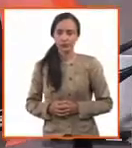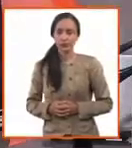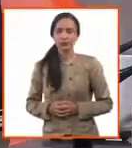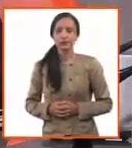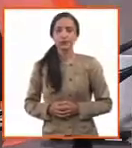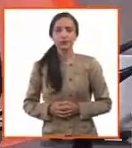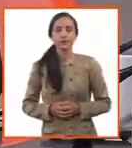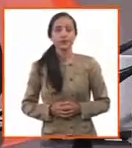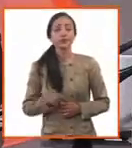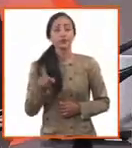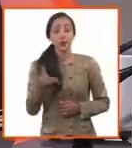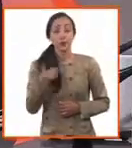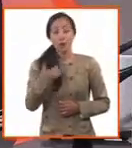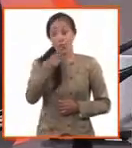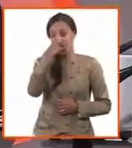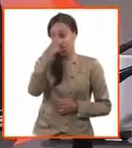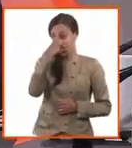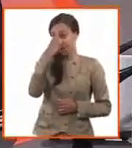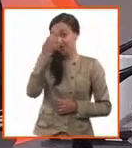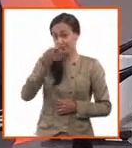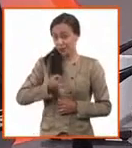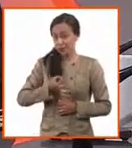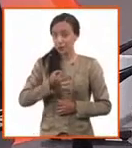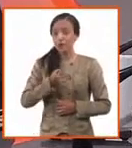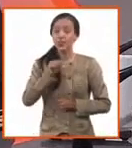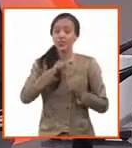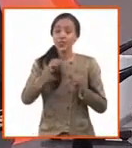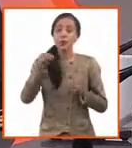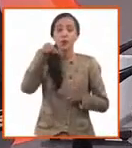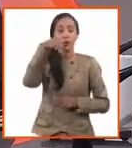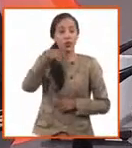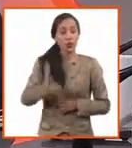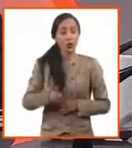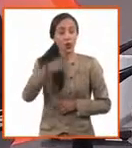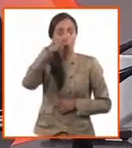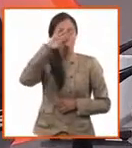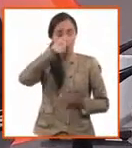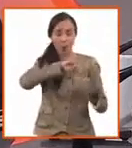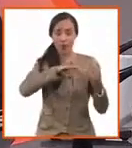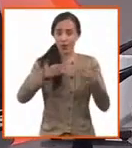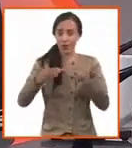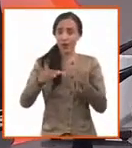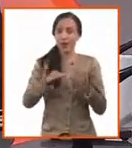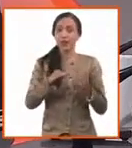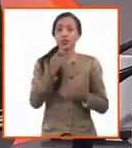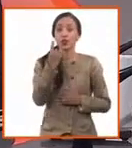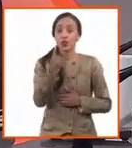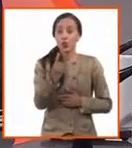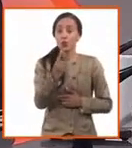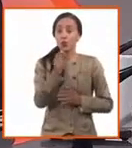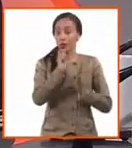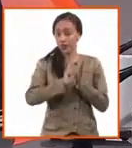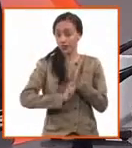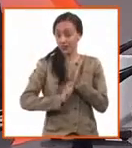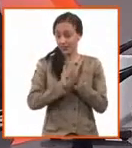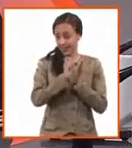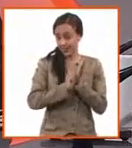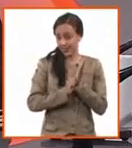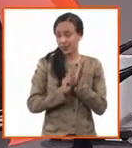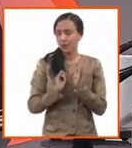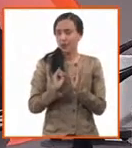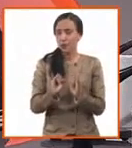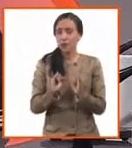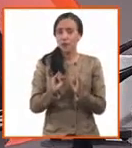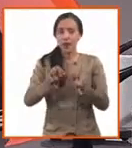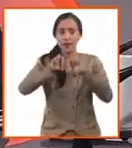bueno ernesto ché guevara hablamos hoy por supuesto en cubadebate y uno de los escritos de portadas de nuestro